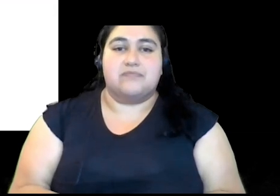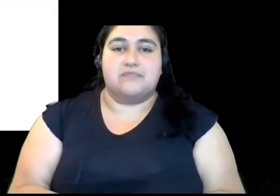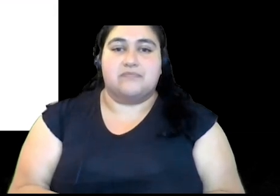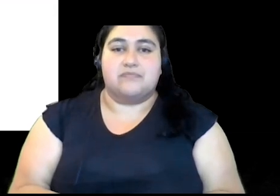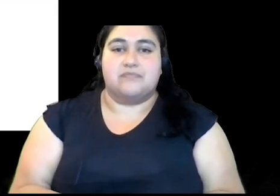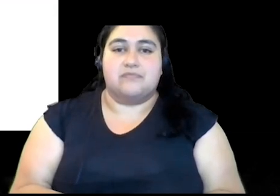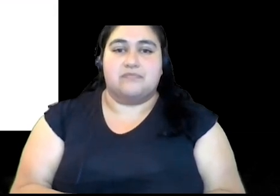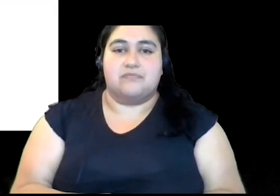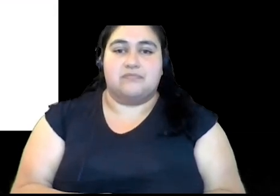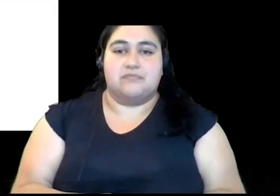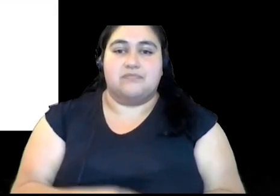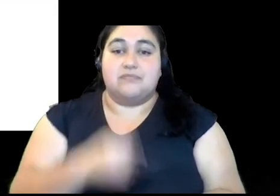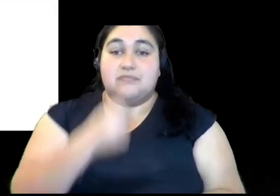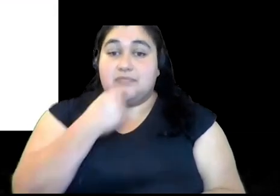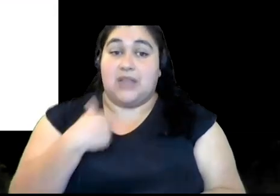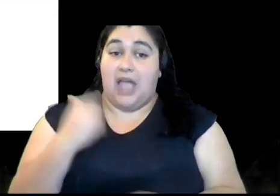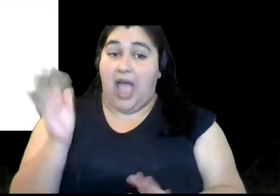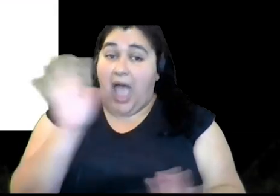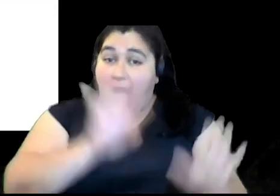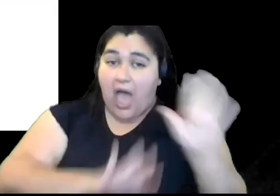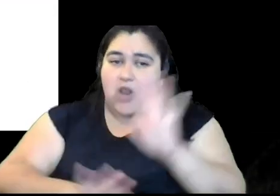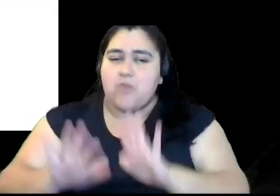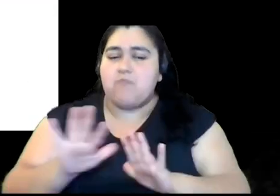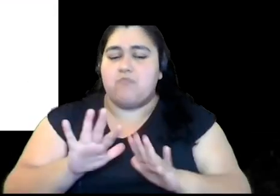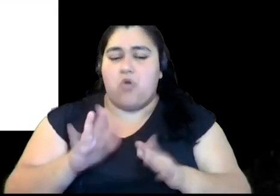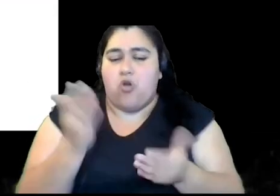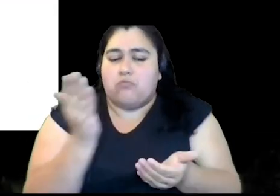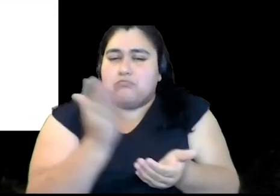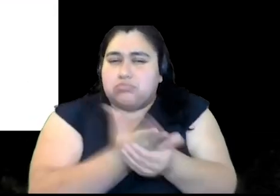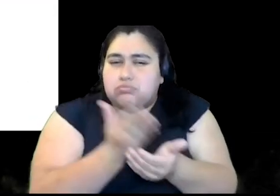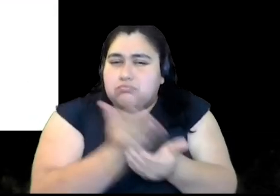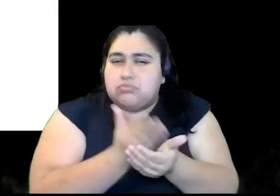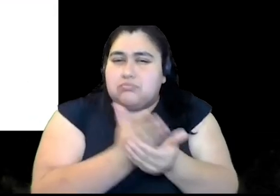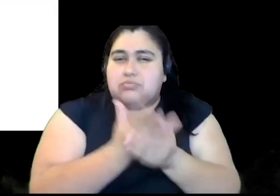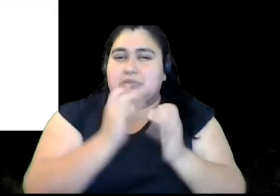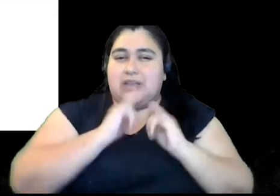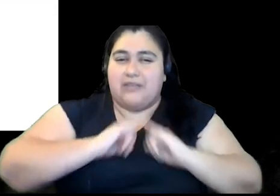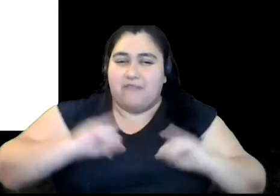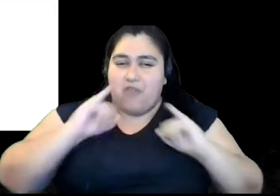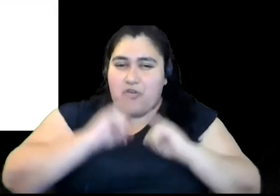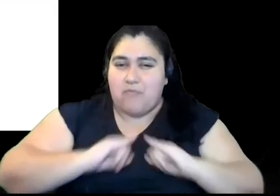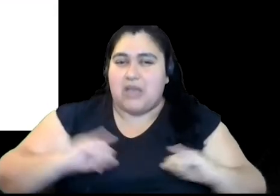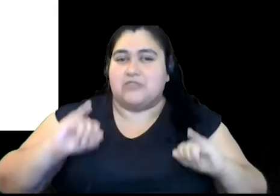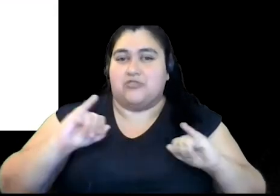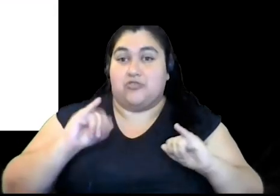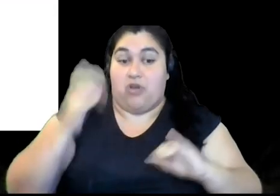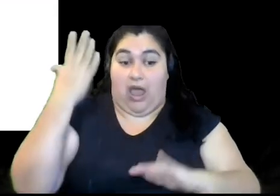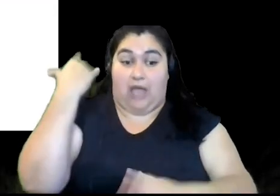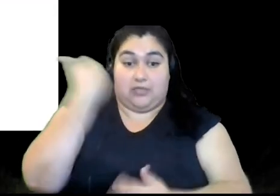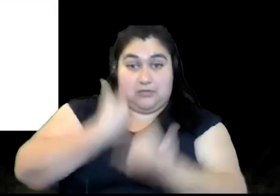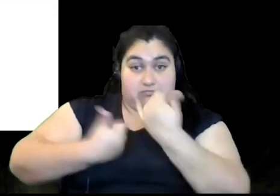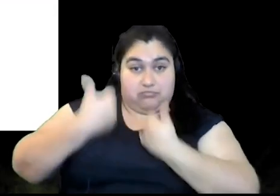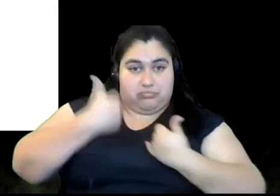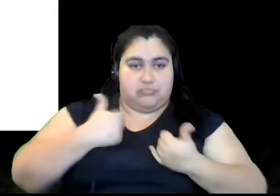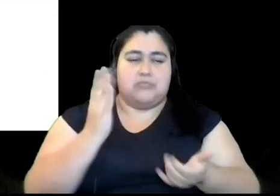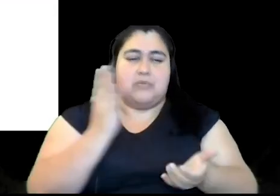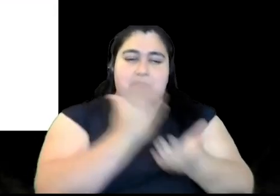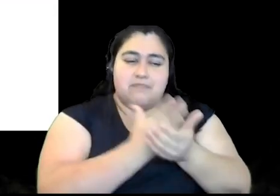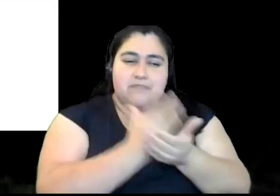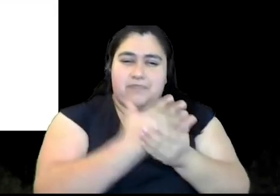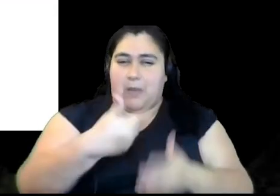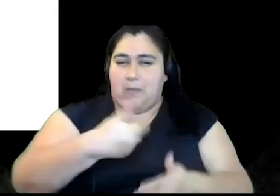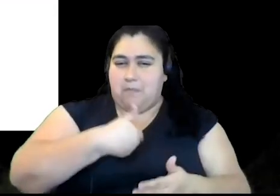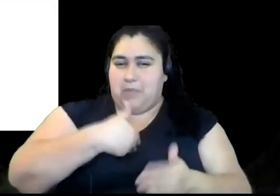y armo, ¿sí?, toda la documentación y la información que me ha sido brindada.